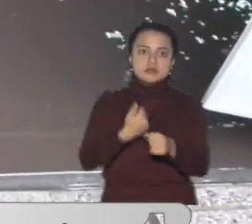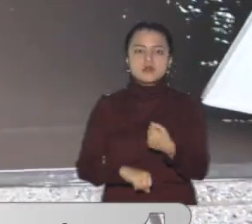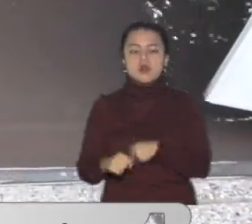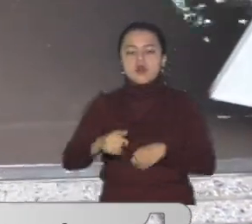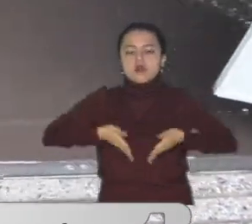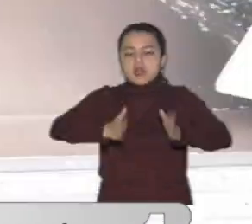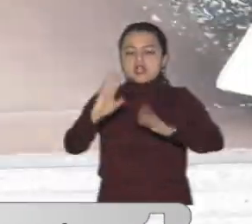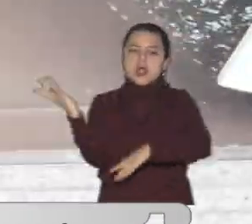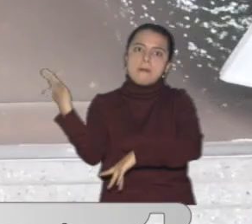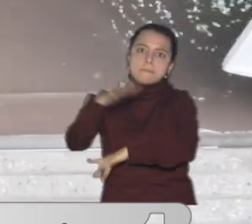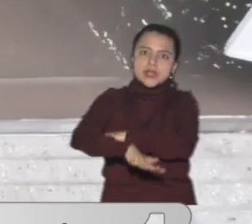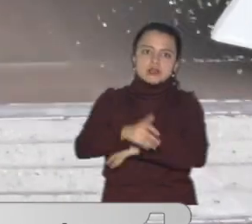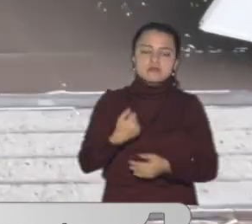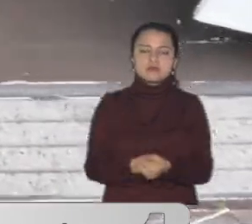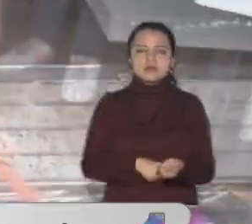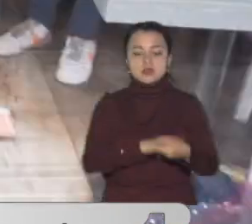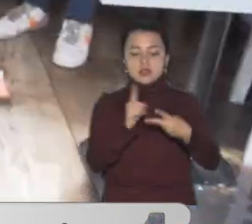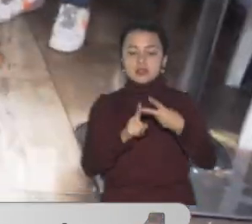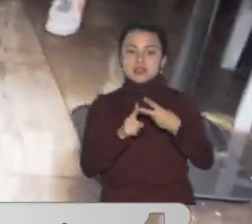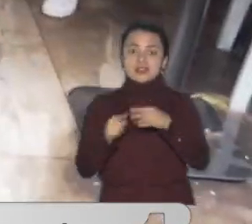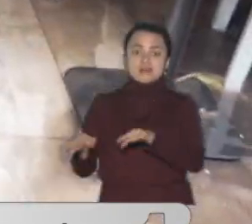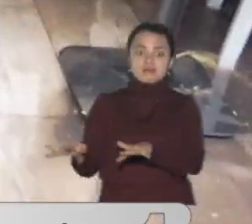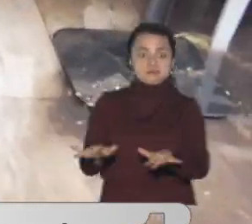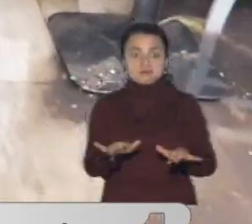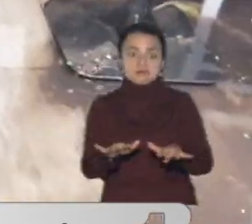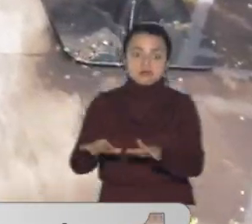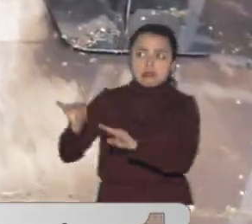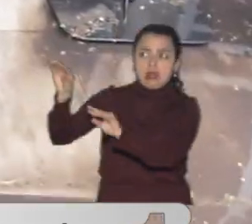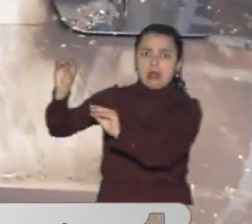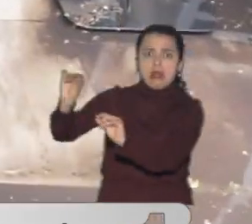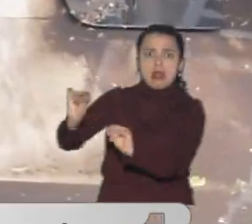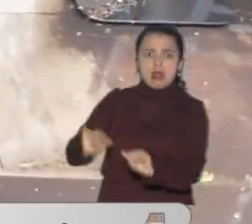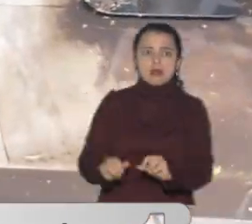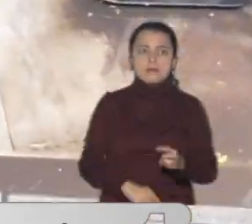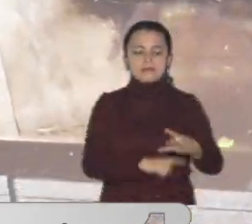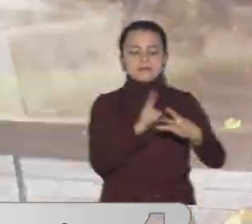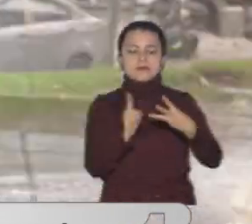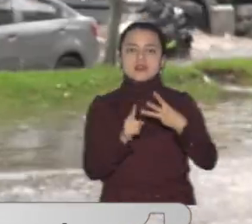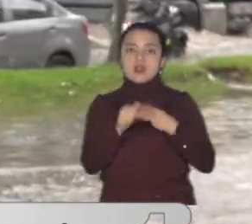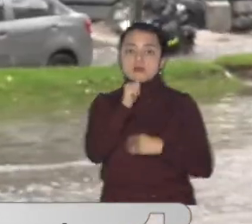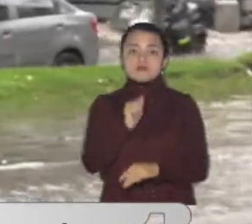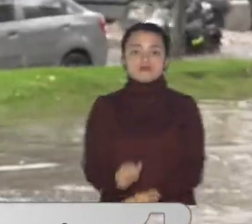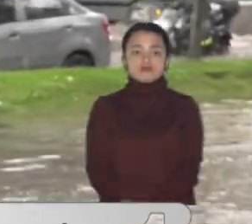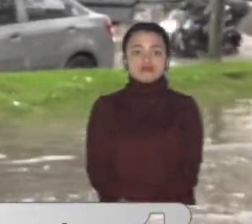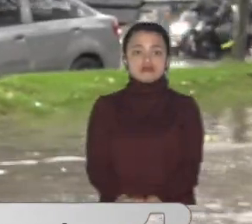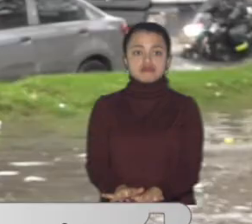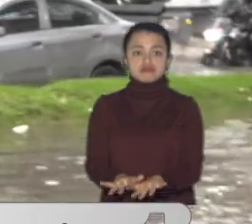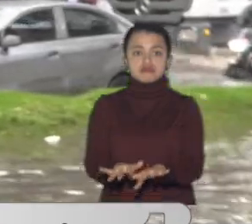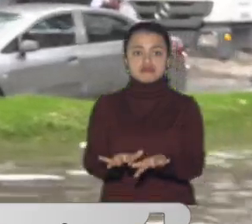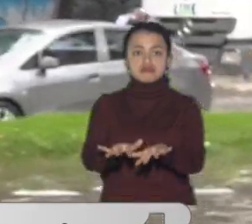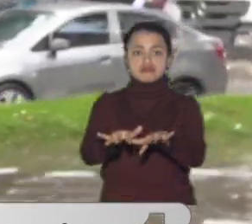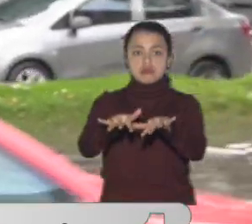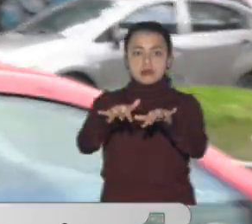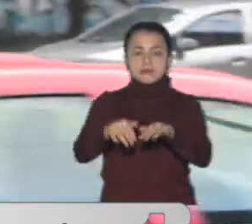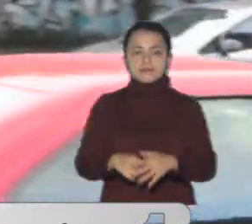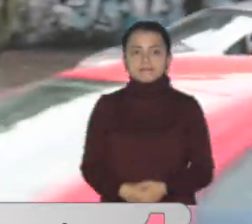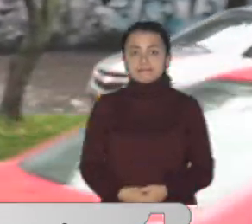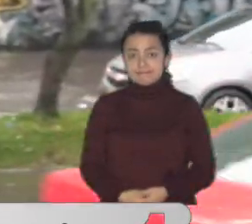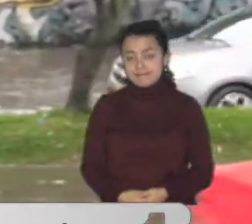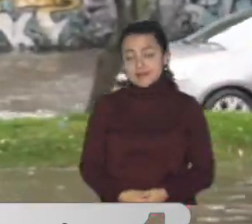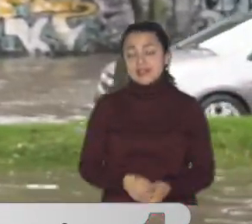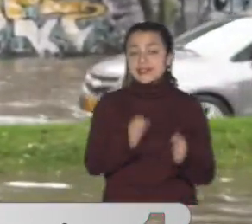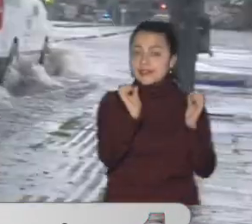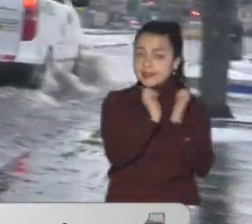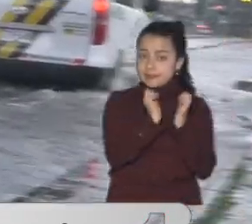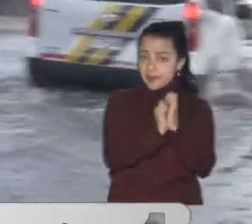algunos movimientos en masa y hemos tenido algunas inundaciones y represamientos en vía pública. Precisamente entre mayo y junio